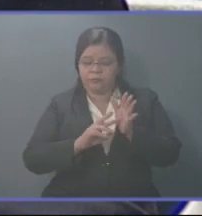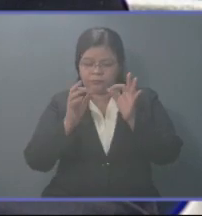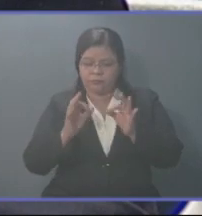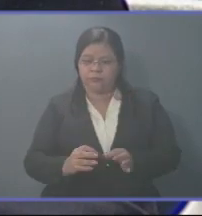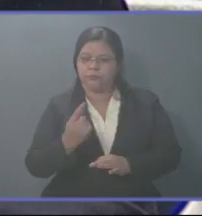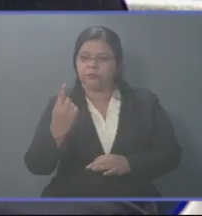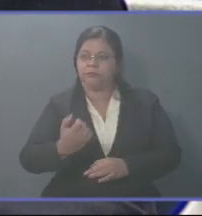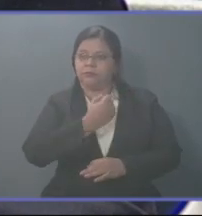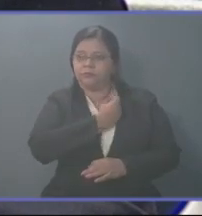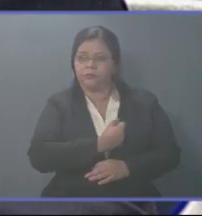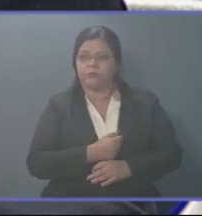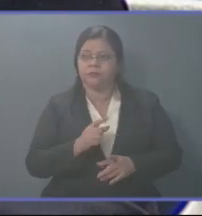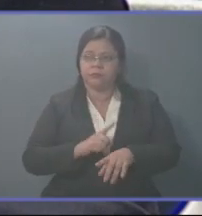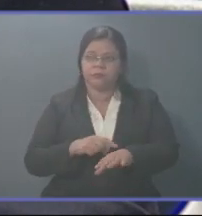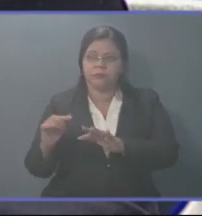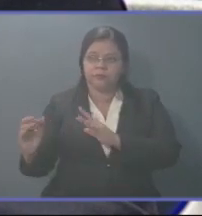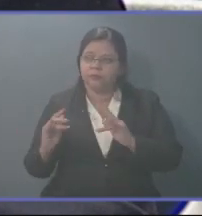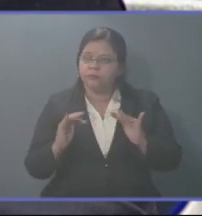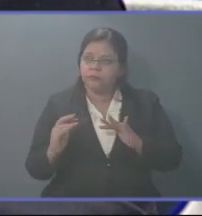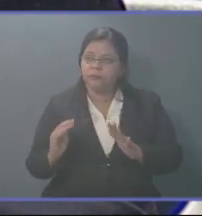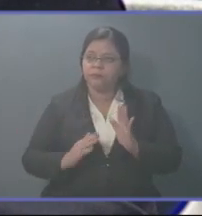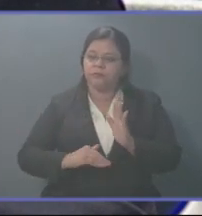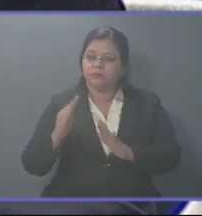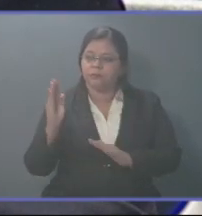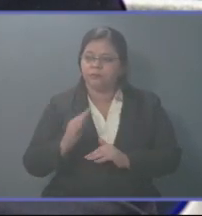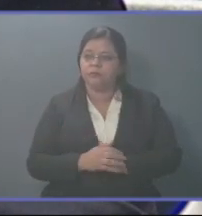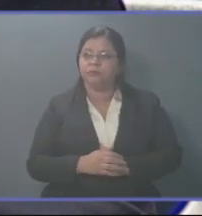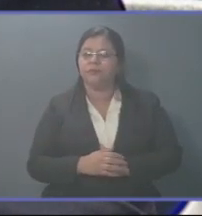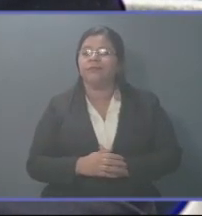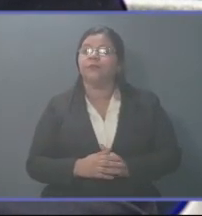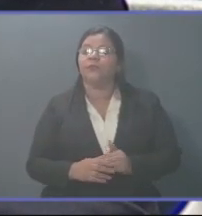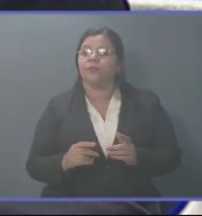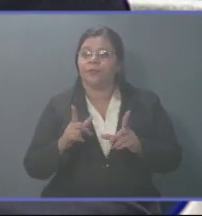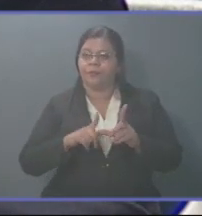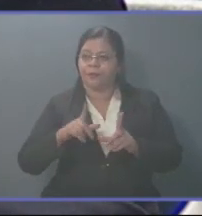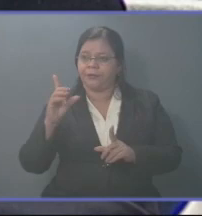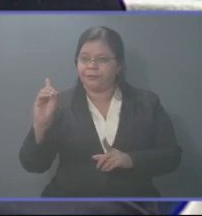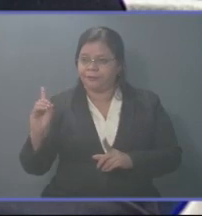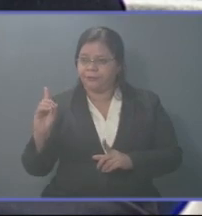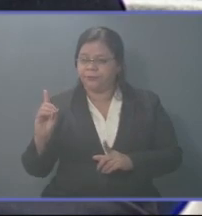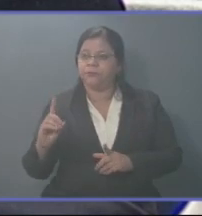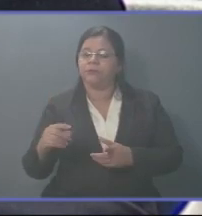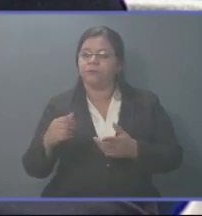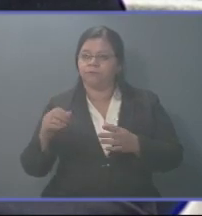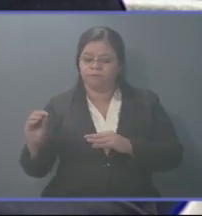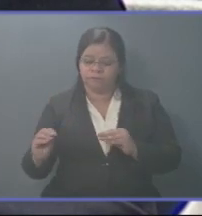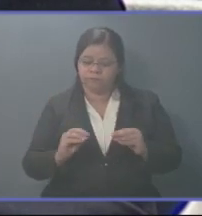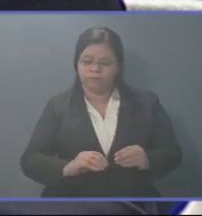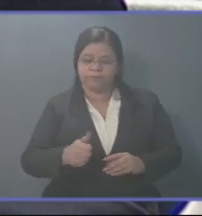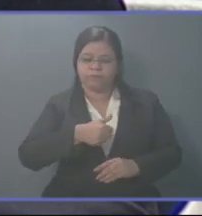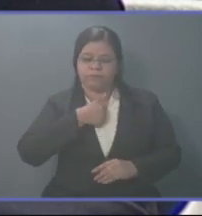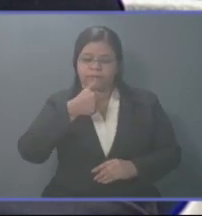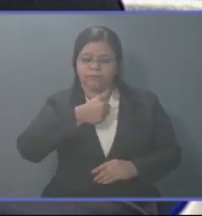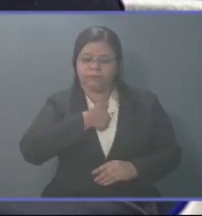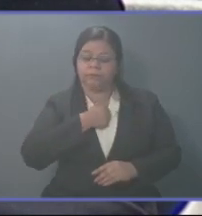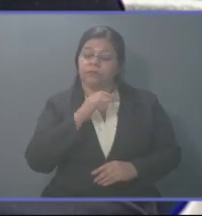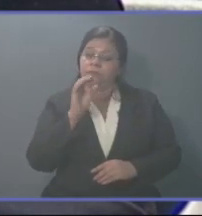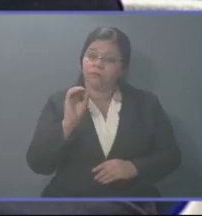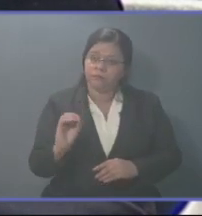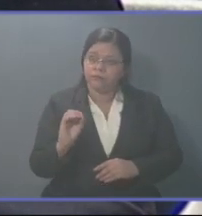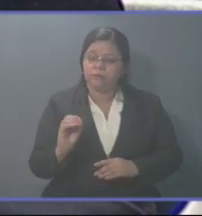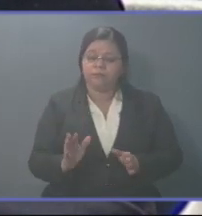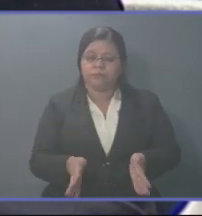del conflicto armado y coordinar con los registros existentes. D. Ejecutar por sí mismo o a través